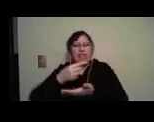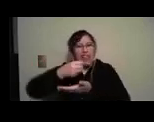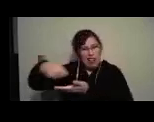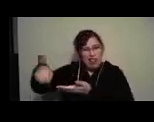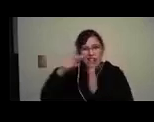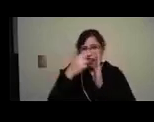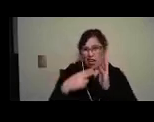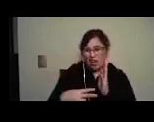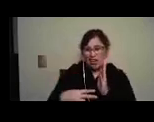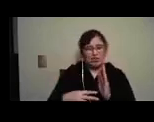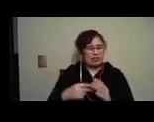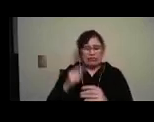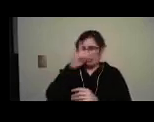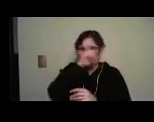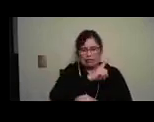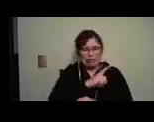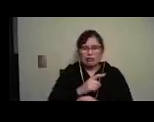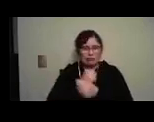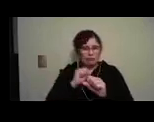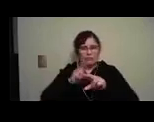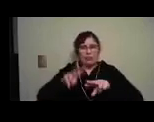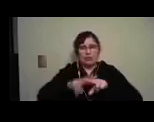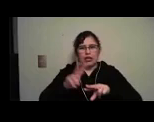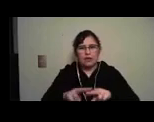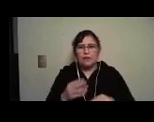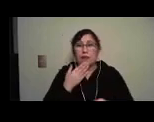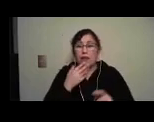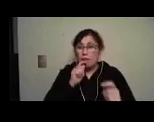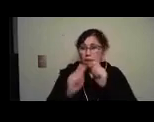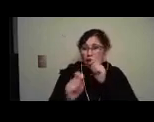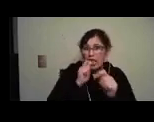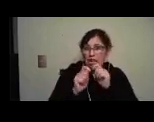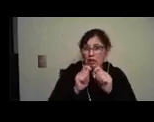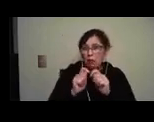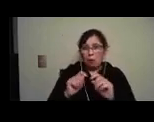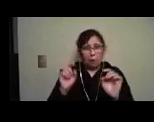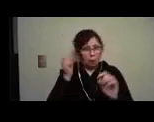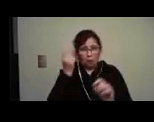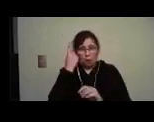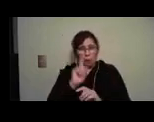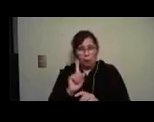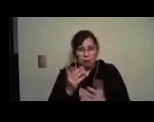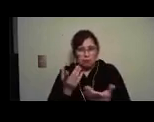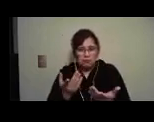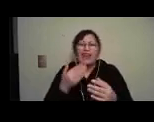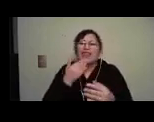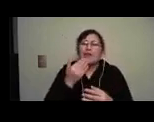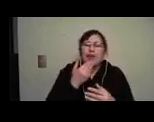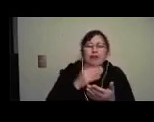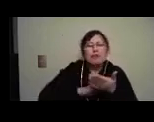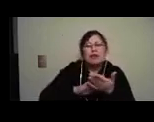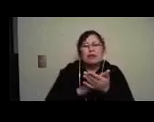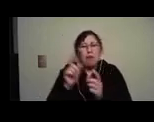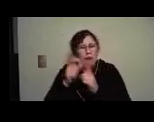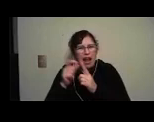para reconocer el peligro también, y eso lo hace mucho más susceptible de tener accidentes en el hogar. Uso de palabras erróneas, no pronunciar las